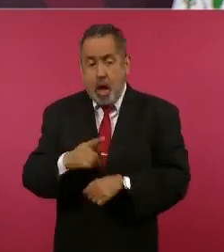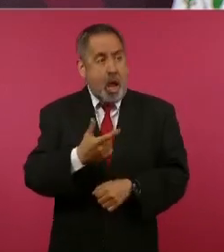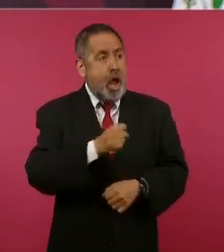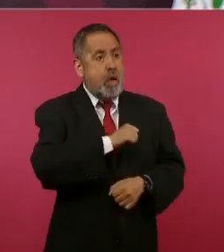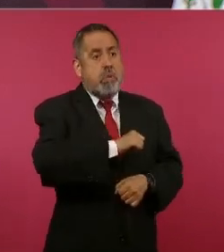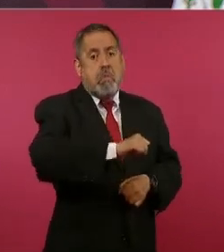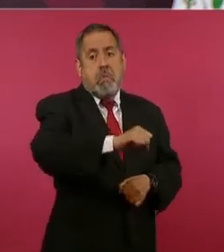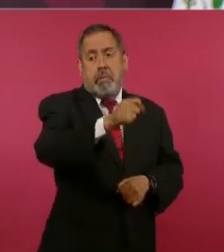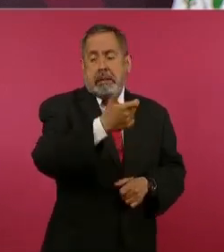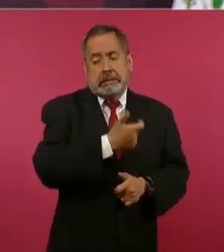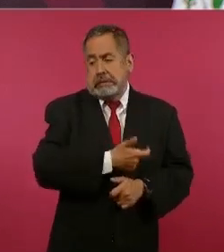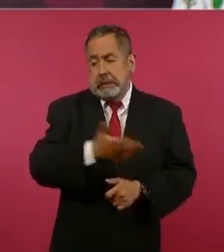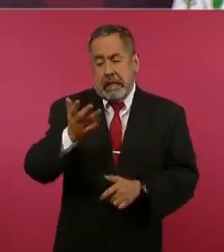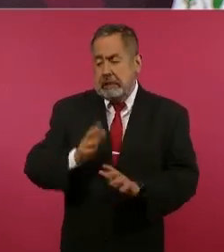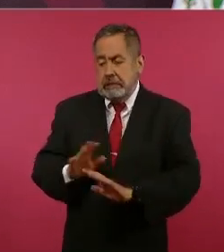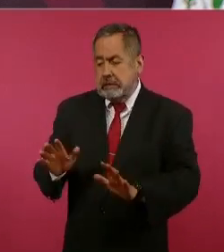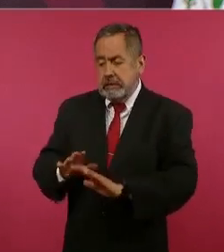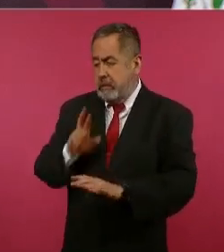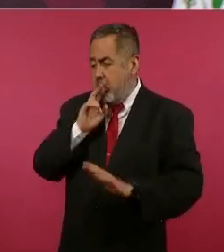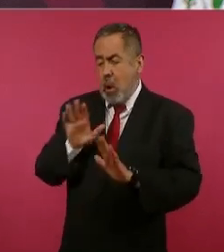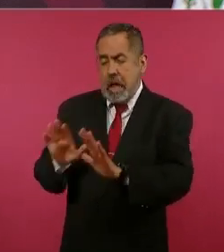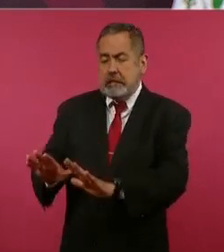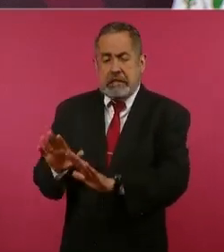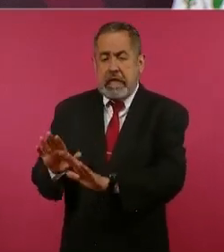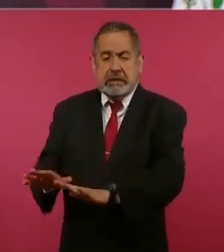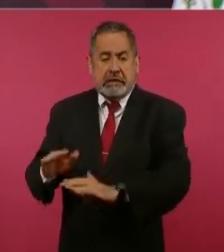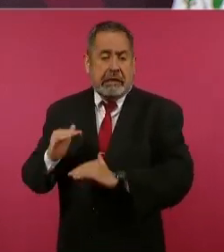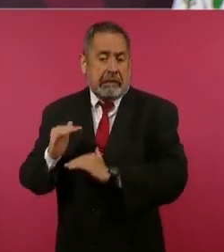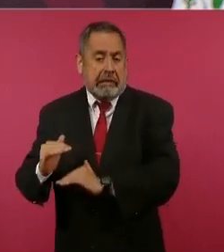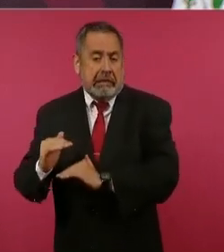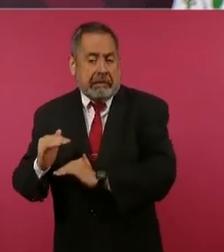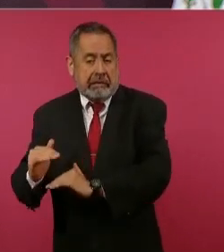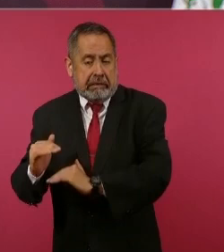iba a haber inflación incontrolable.